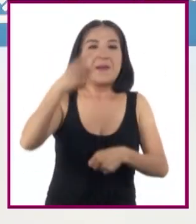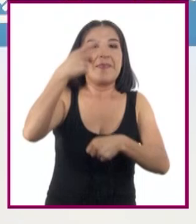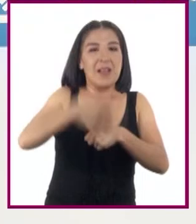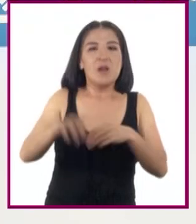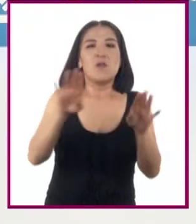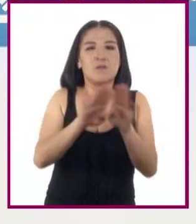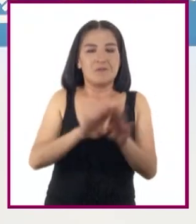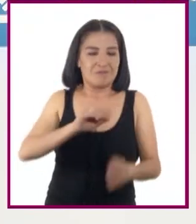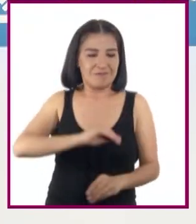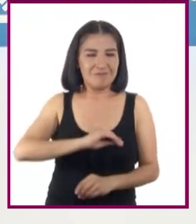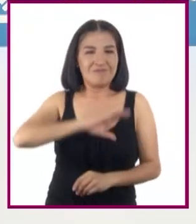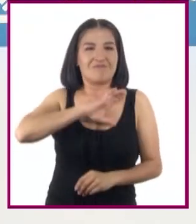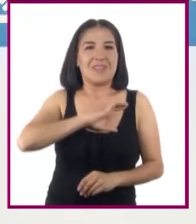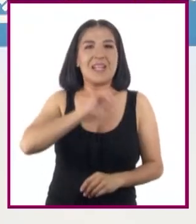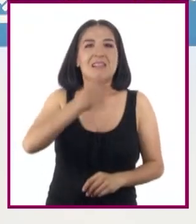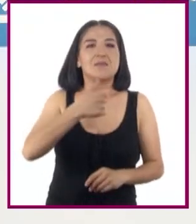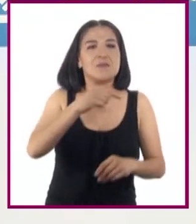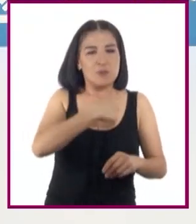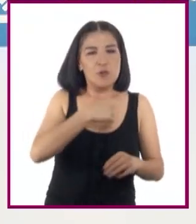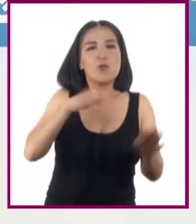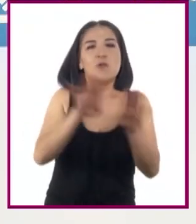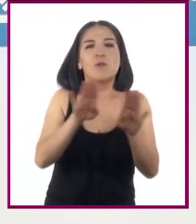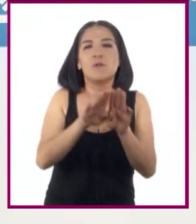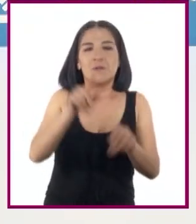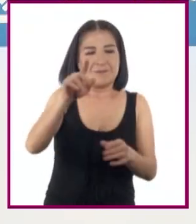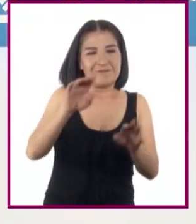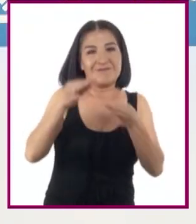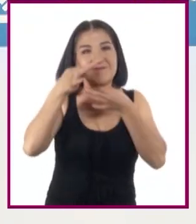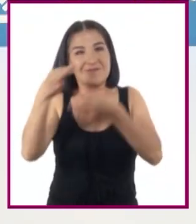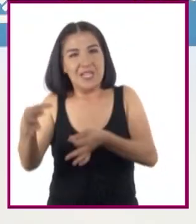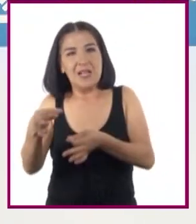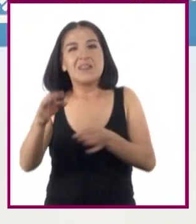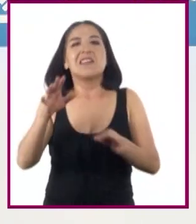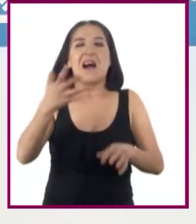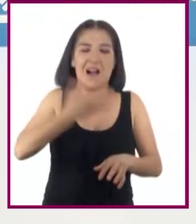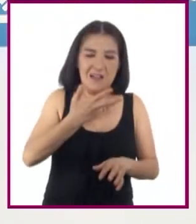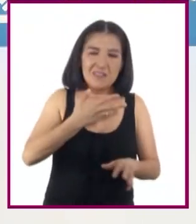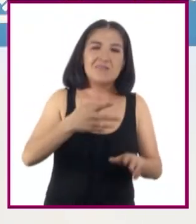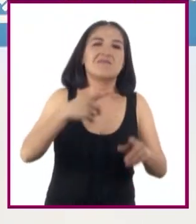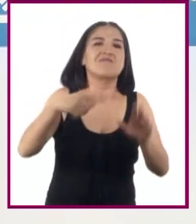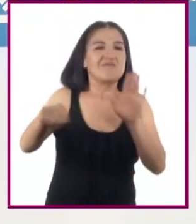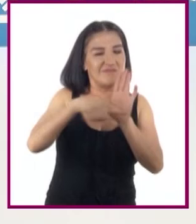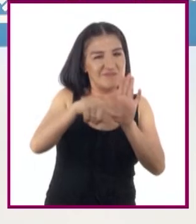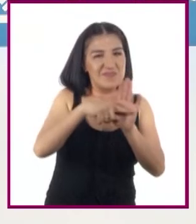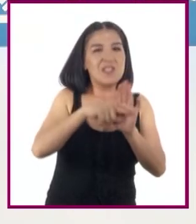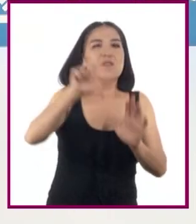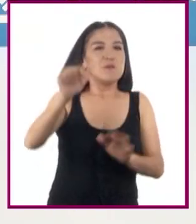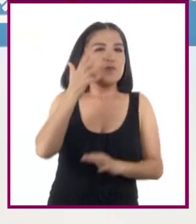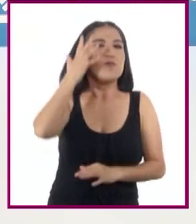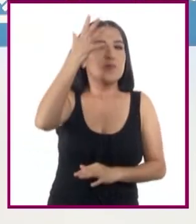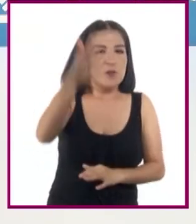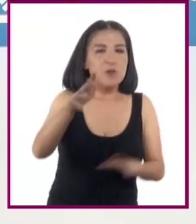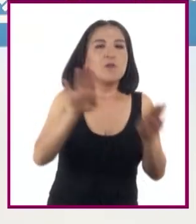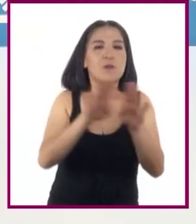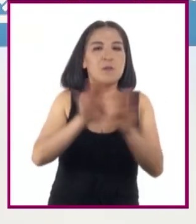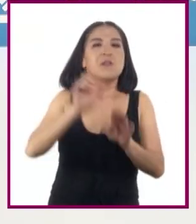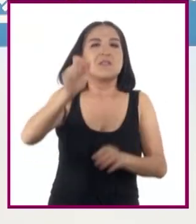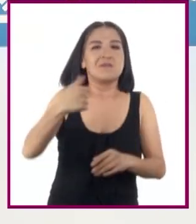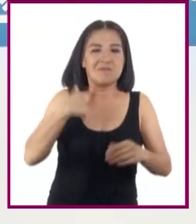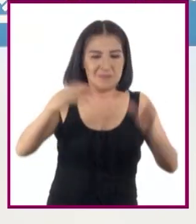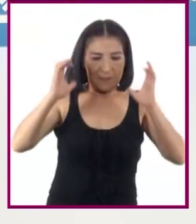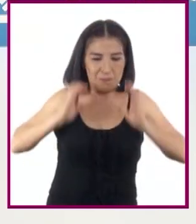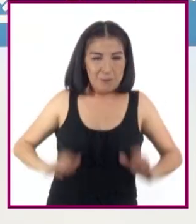manera general, se puede mencionar que las adicciones tienen consecuencias negativas porque tienden a afectar la integridad